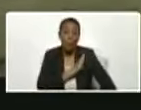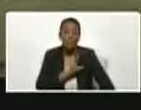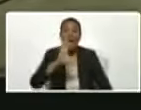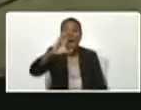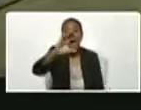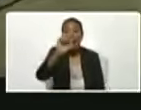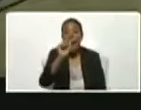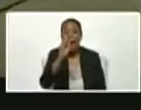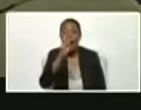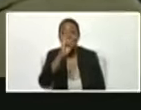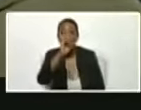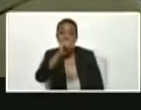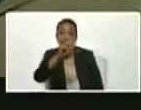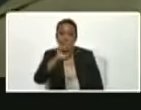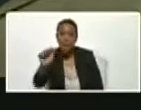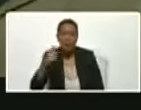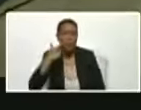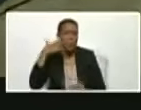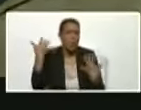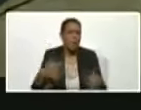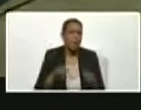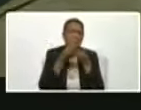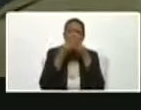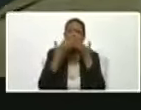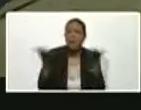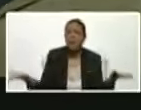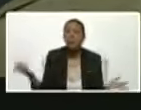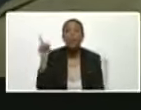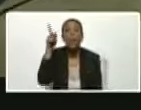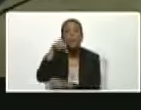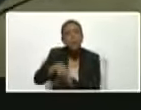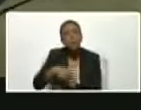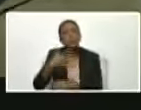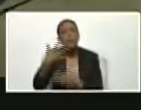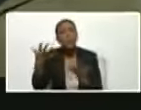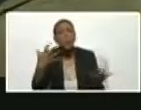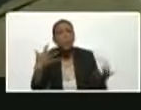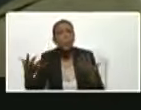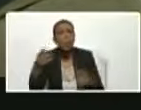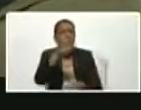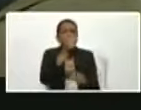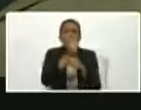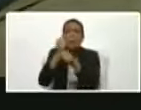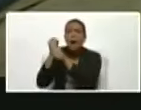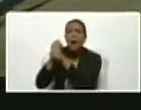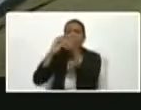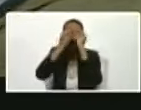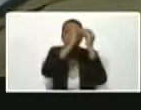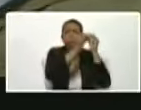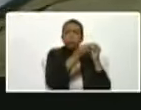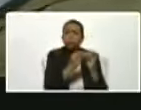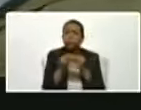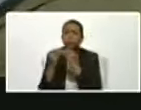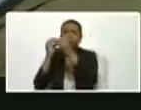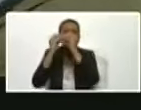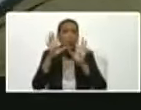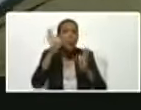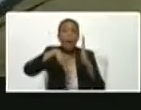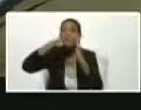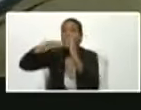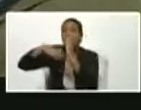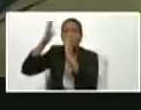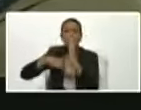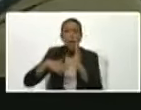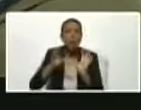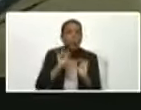escuela y se enamoró de la escuela yo venía en las tardes y los trabajadores que estaban aquí no pintaban